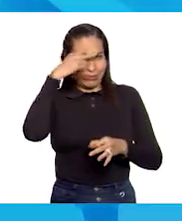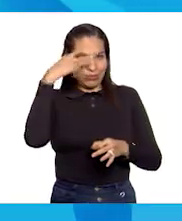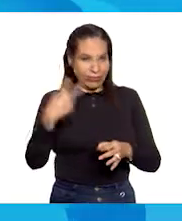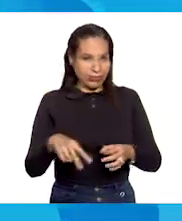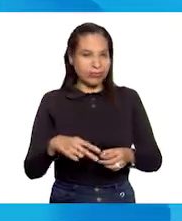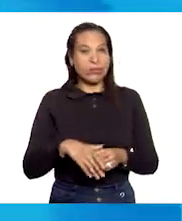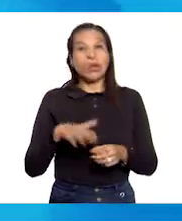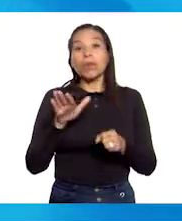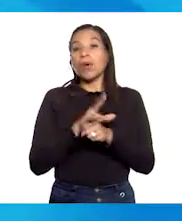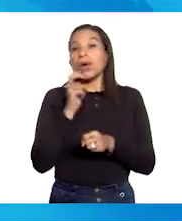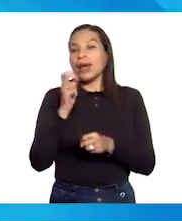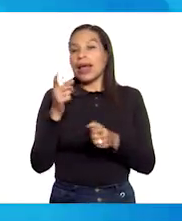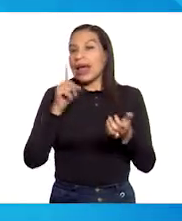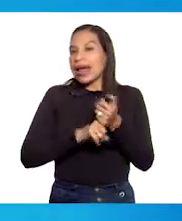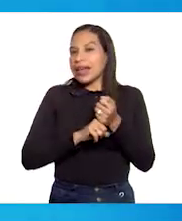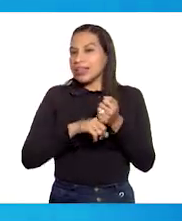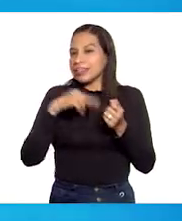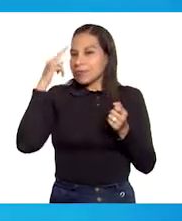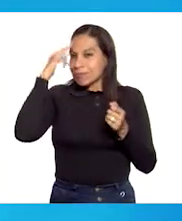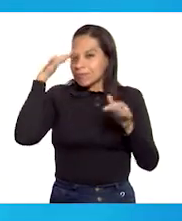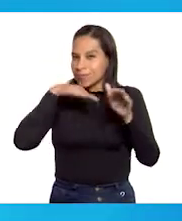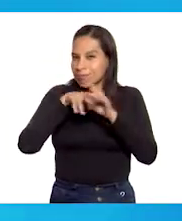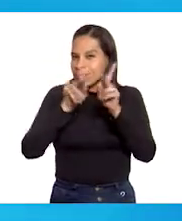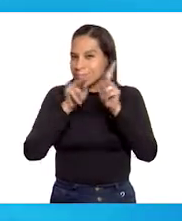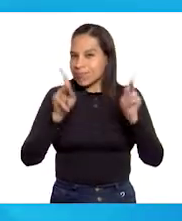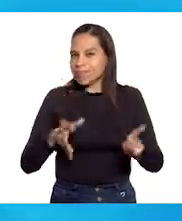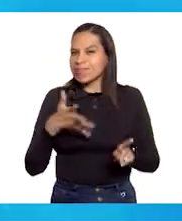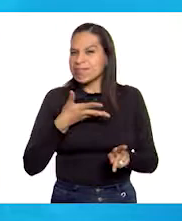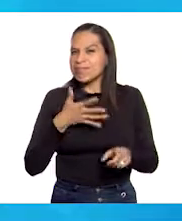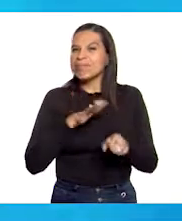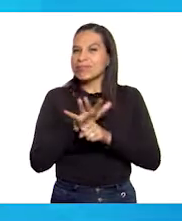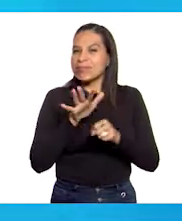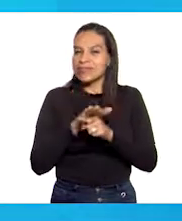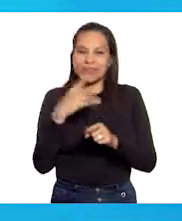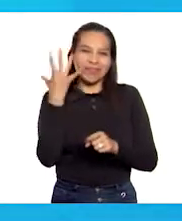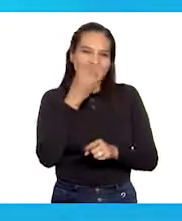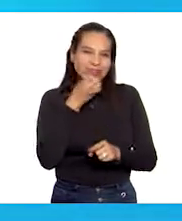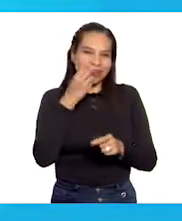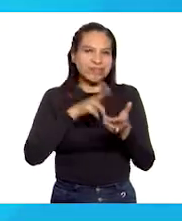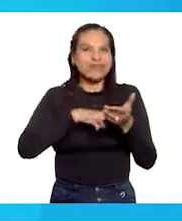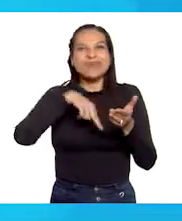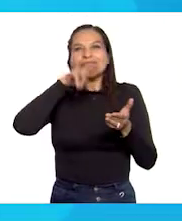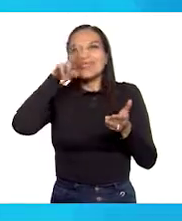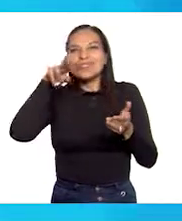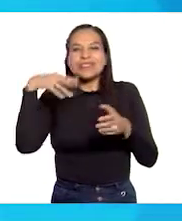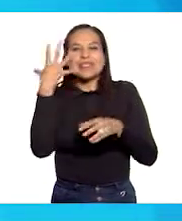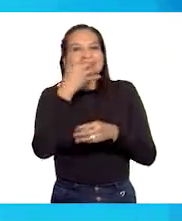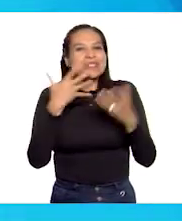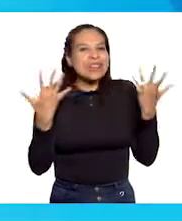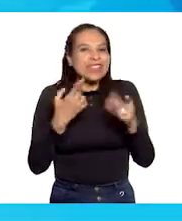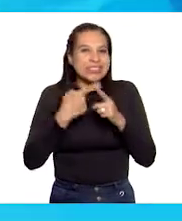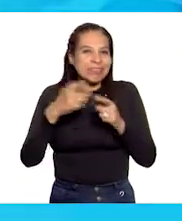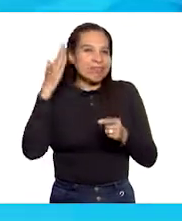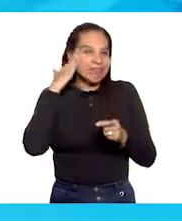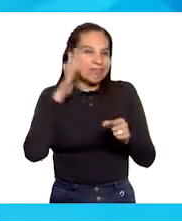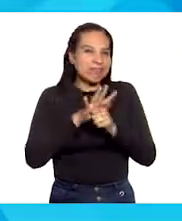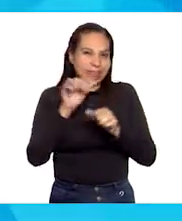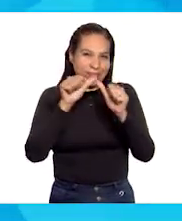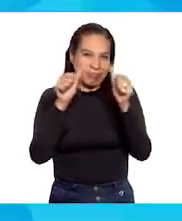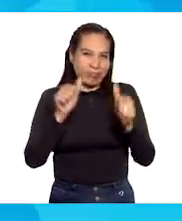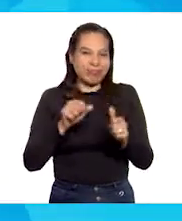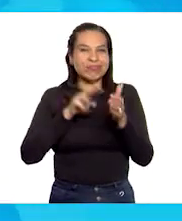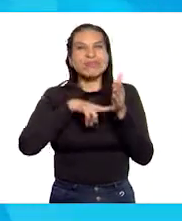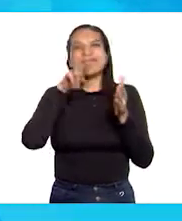México. En este sentido, dentro del Palacio de Bellas Artes vamos a encontrar unos magníficos murales realizados por los principales